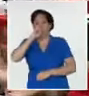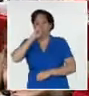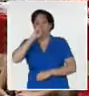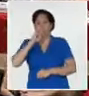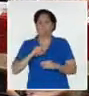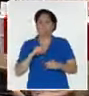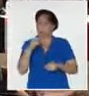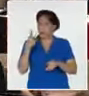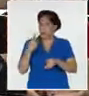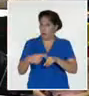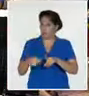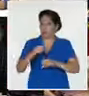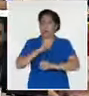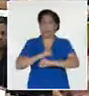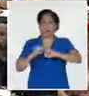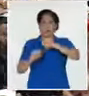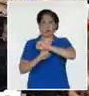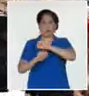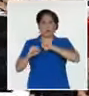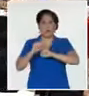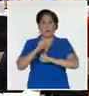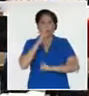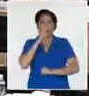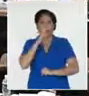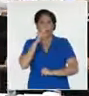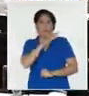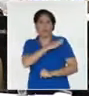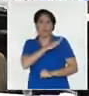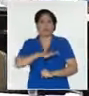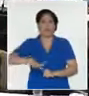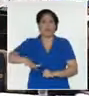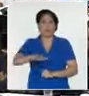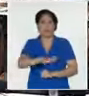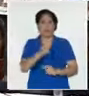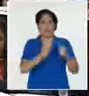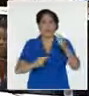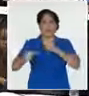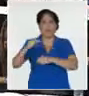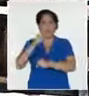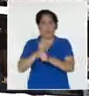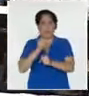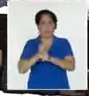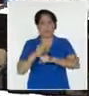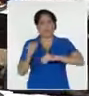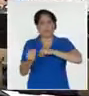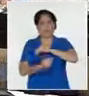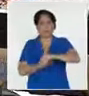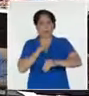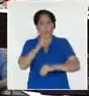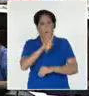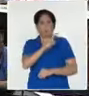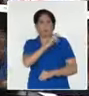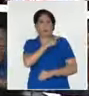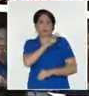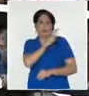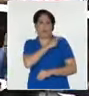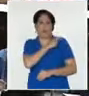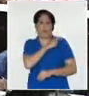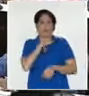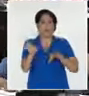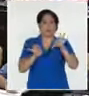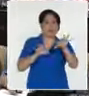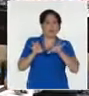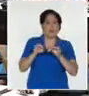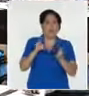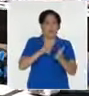Igualmente, las estructuras en CDR y zonas se adecuaron a las prioridades de trabajo, quedaron en 4 cargos, se seleccionaron los